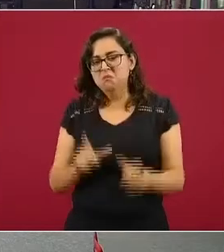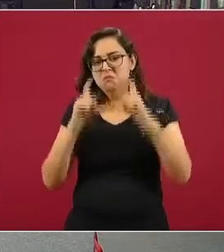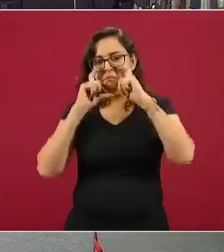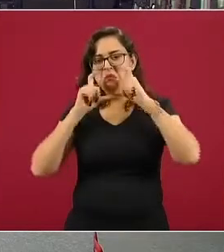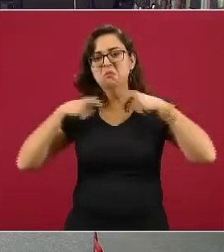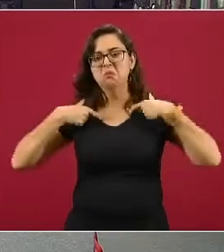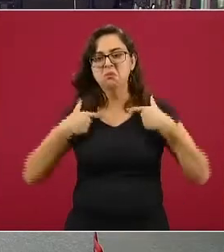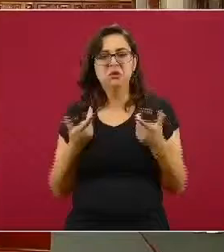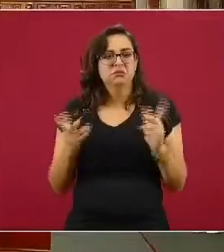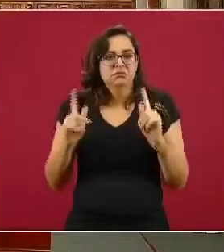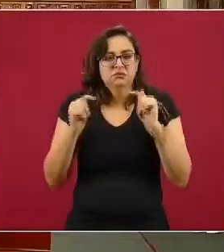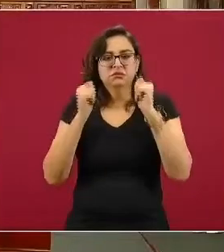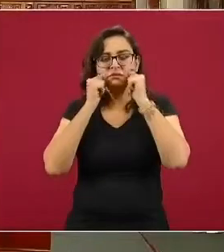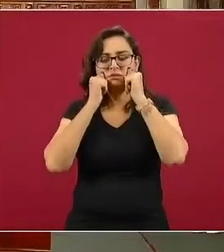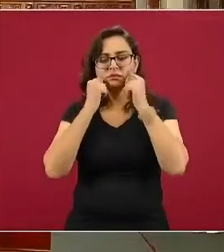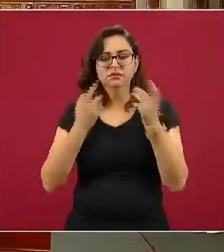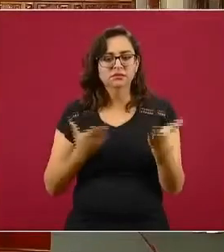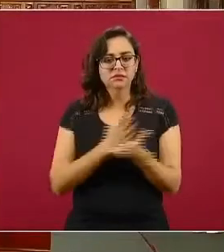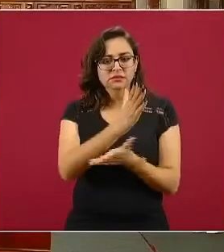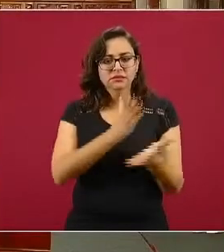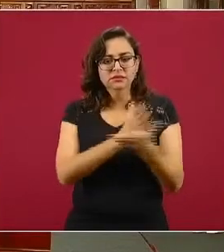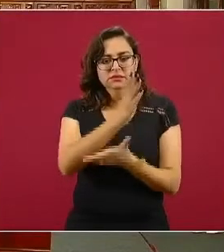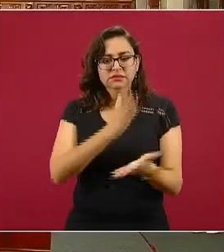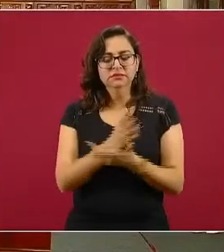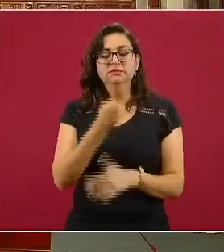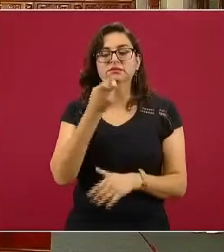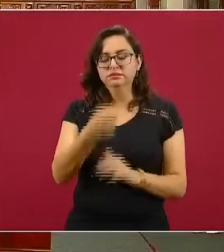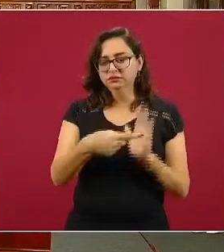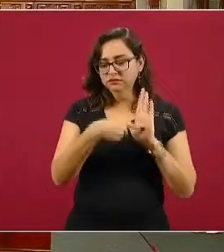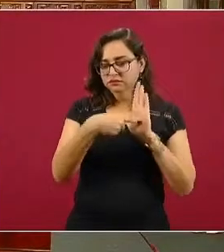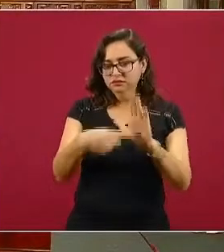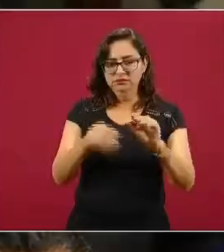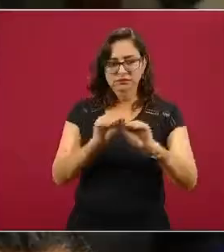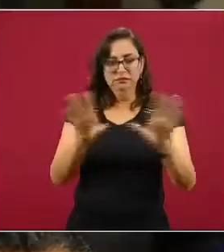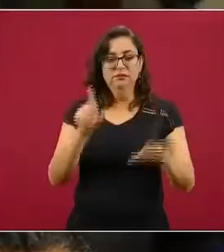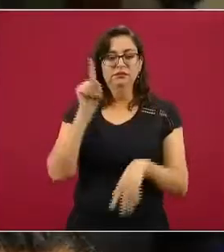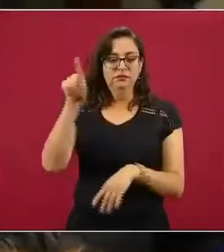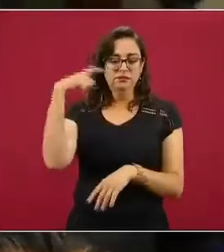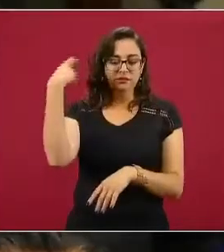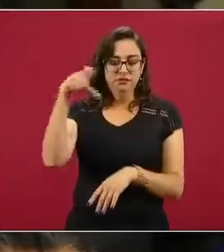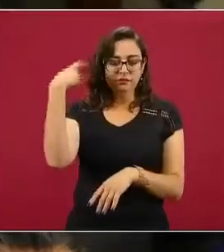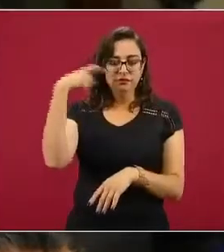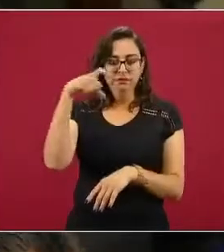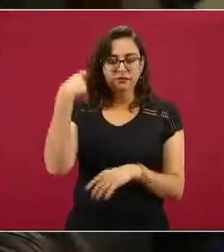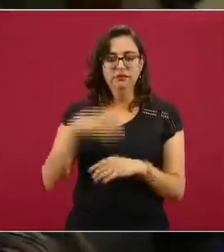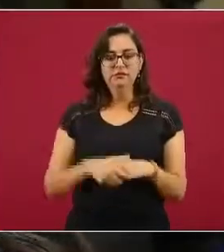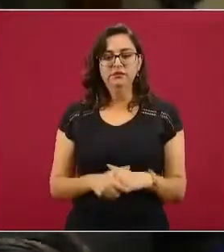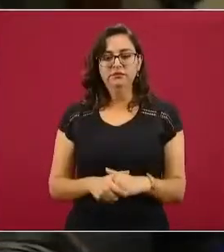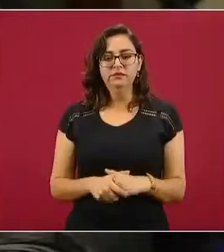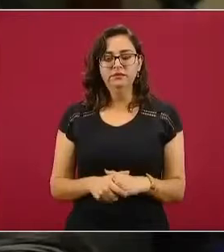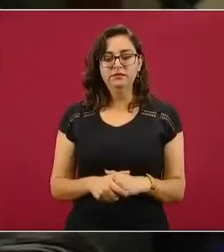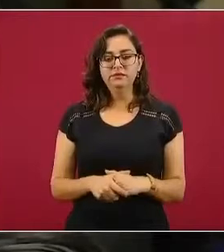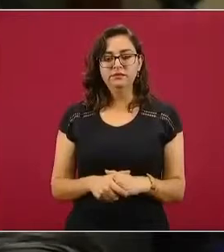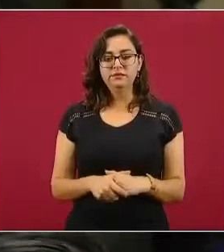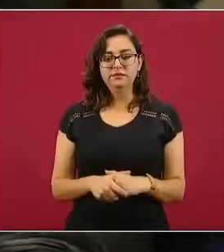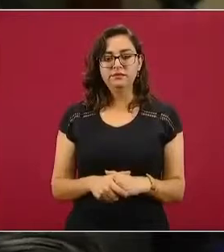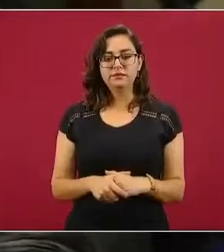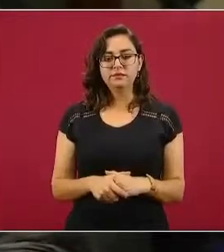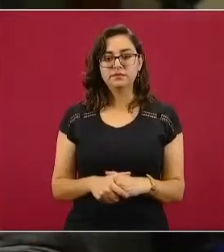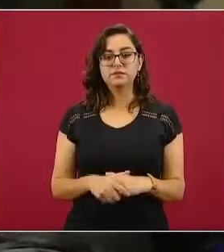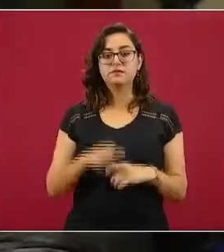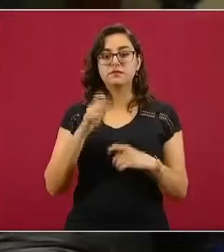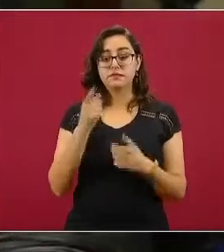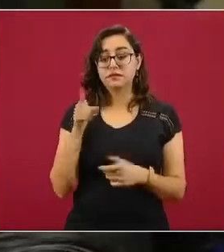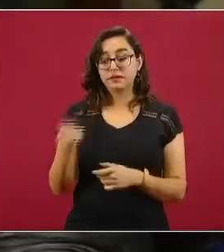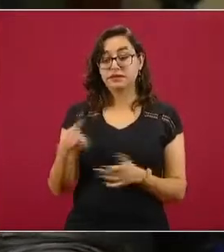no pasaba nada, ¿no? Entonces, eso ha sido evidente en la ciudad de Querétaro. Y obviamente nos comenta el